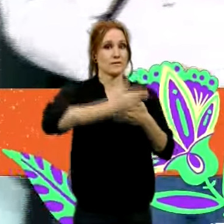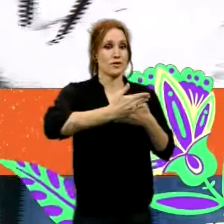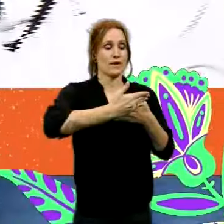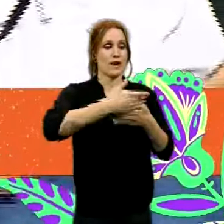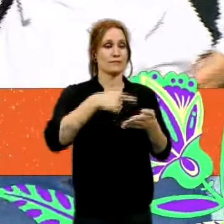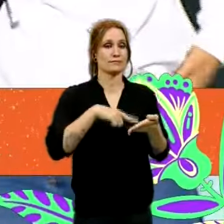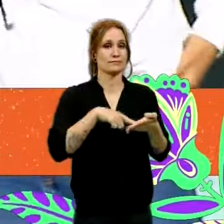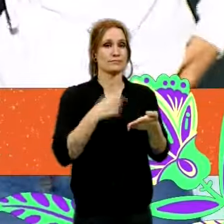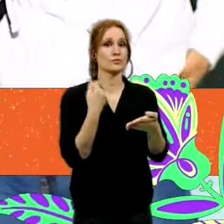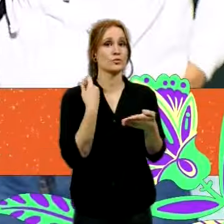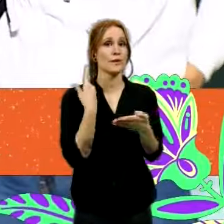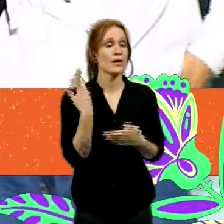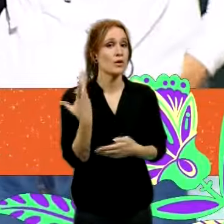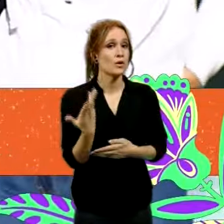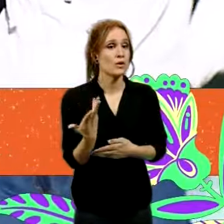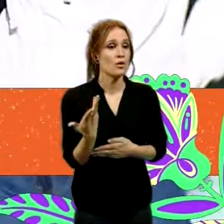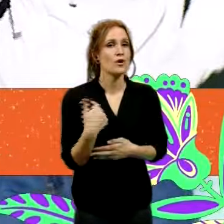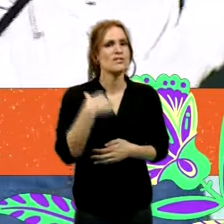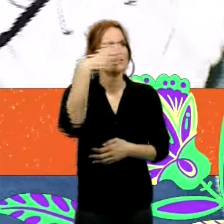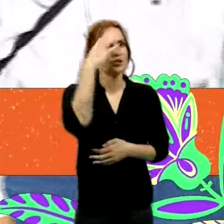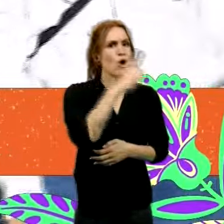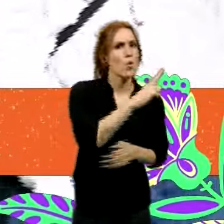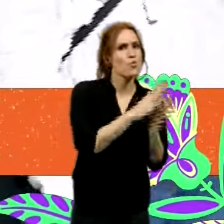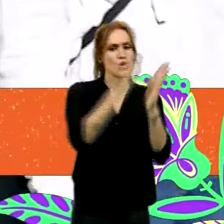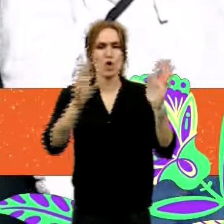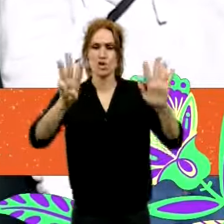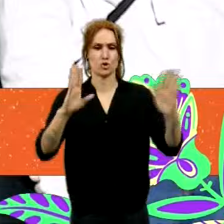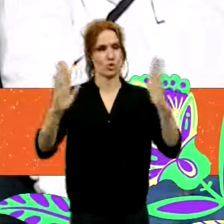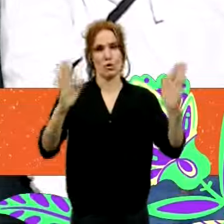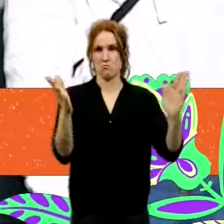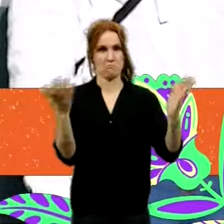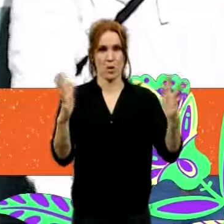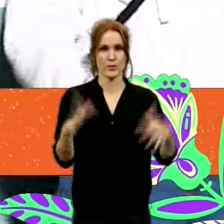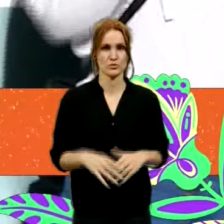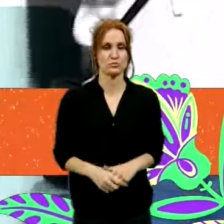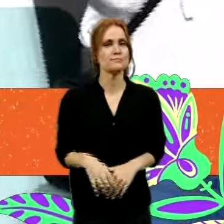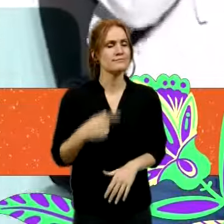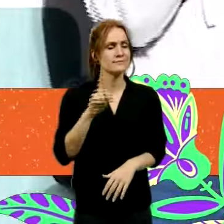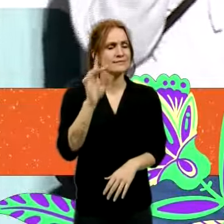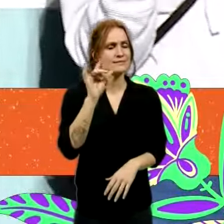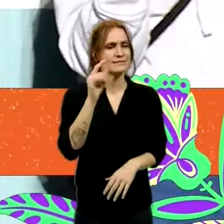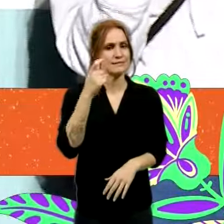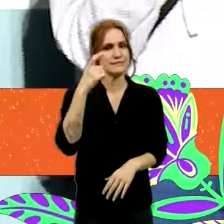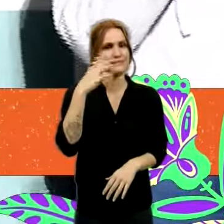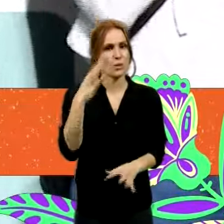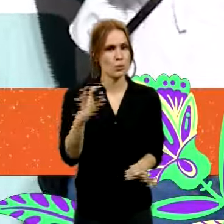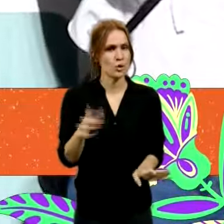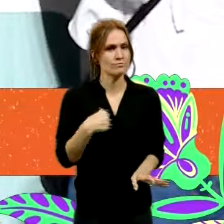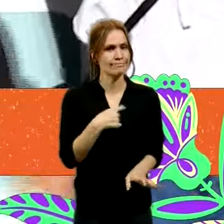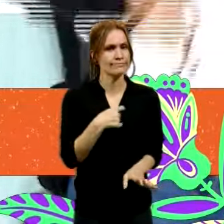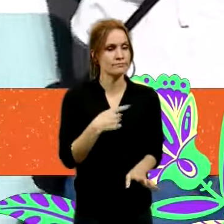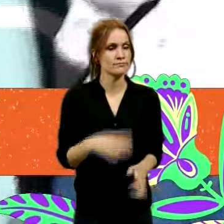número. Yo creo que va a ser entre el 1 y el 8, seguro. Seguro, estoy segura, tengo un pálpito. A ver.